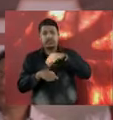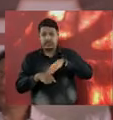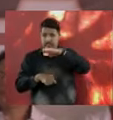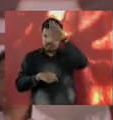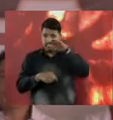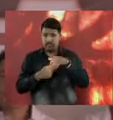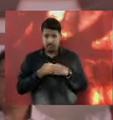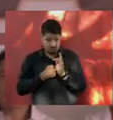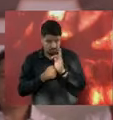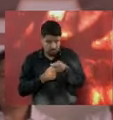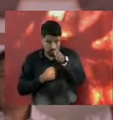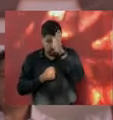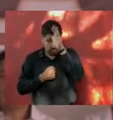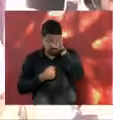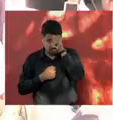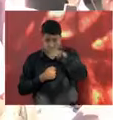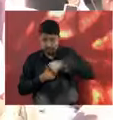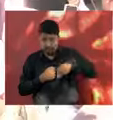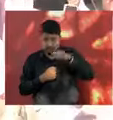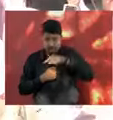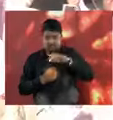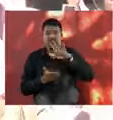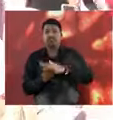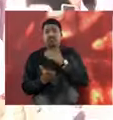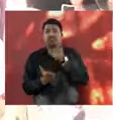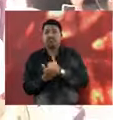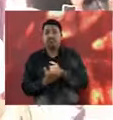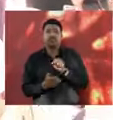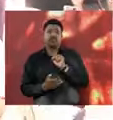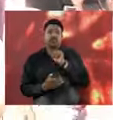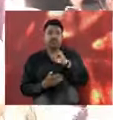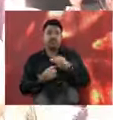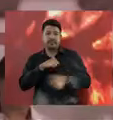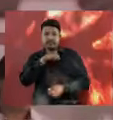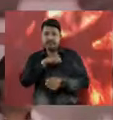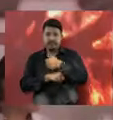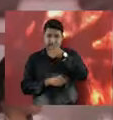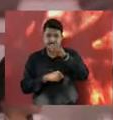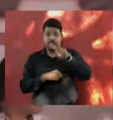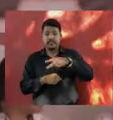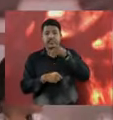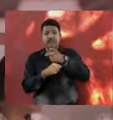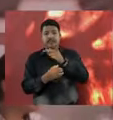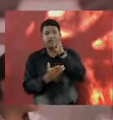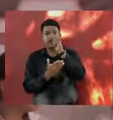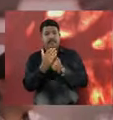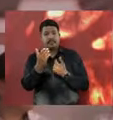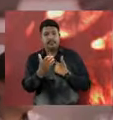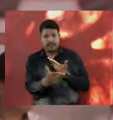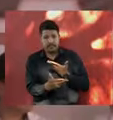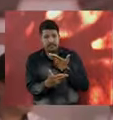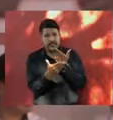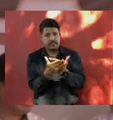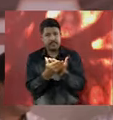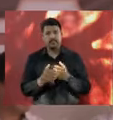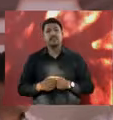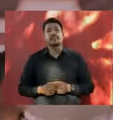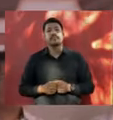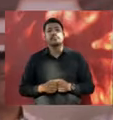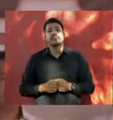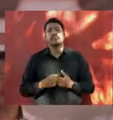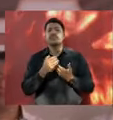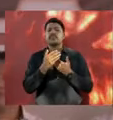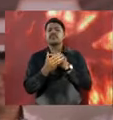¿Lo aprobamos? Sí. Aprobado. Segundo programa que les propongo. Es